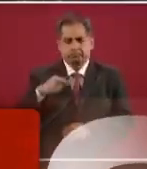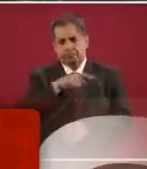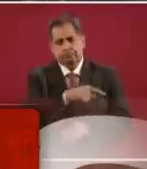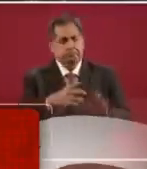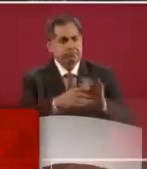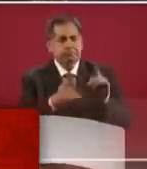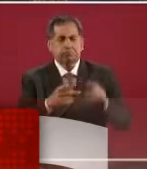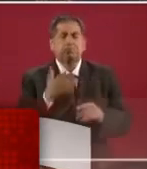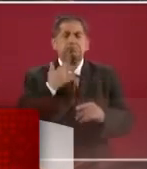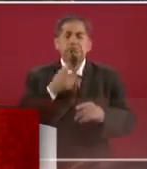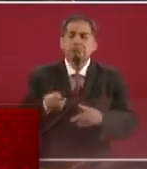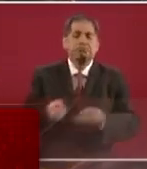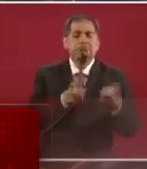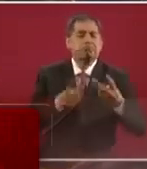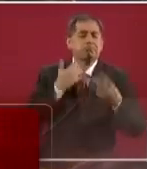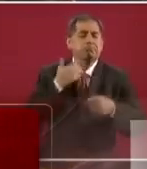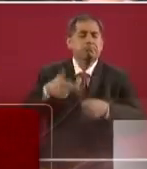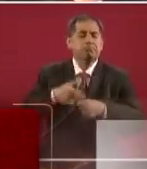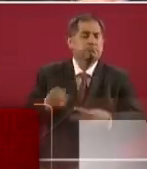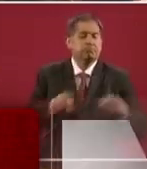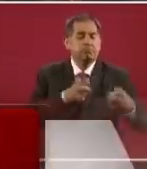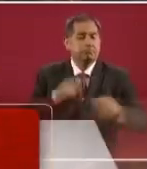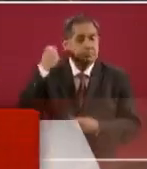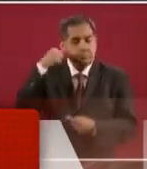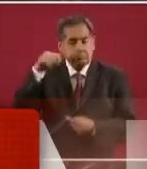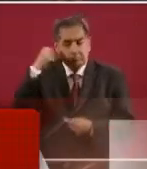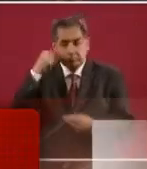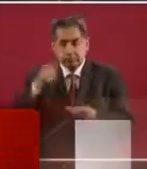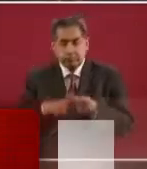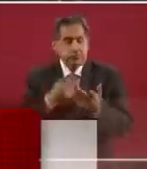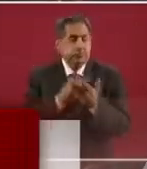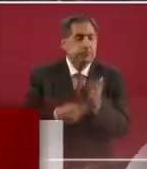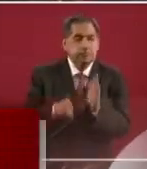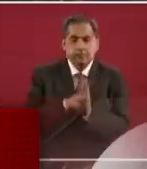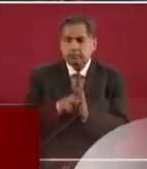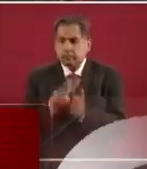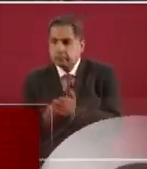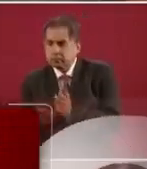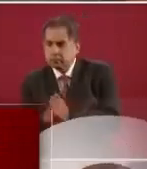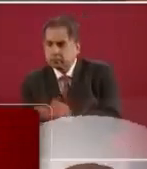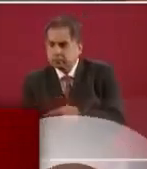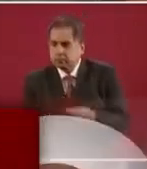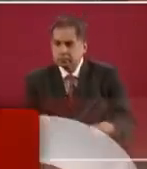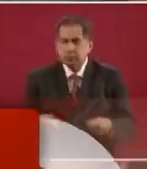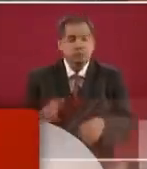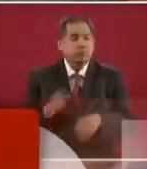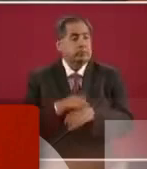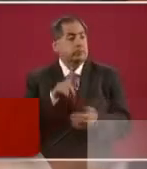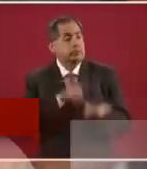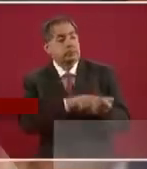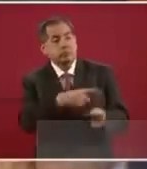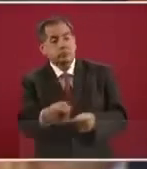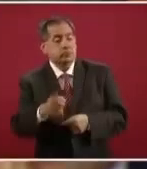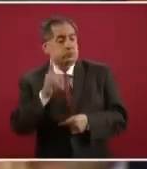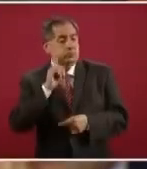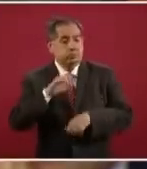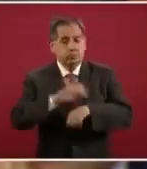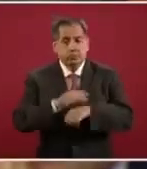del huachicoleo en Tabasco y de plazas clonadas. Todo empezó porque mataron a su amiga Alma